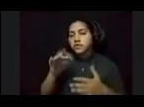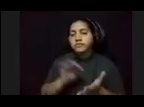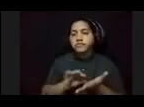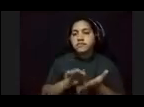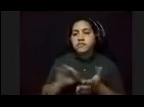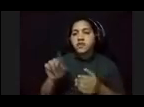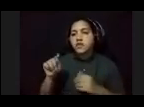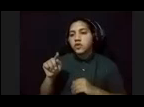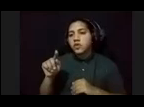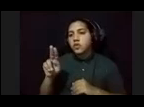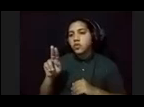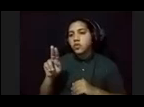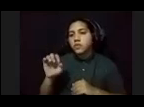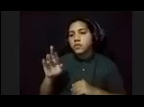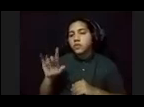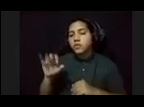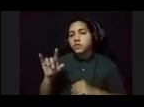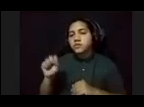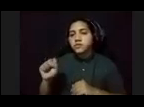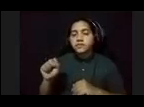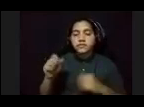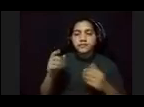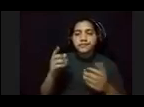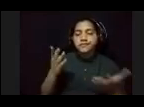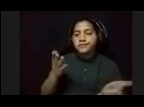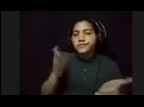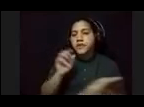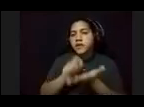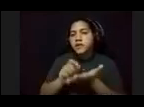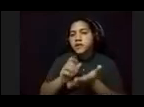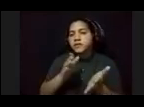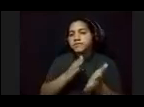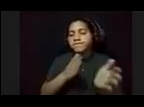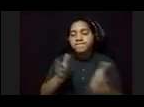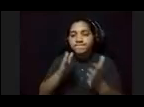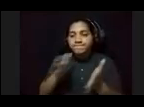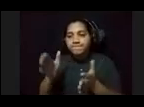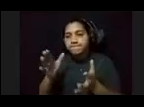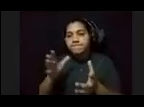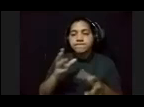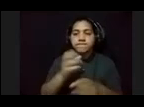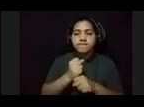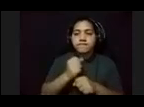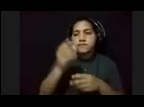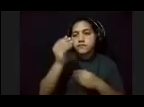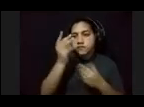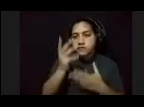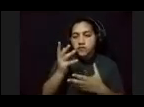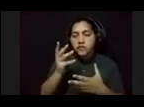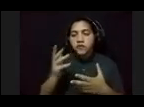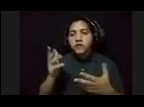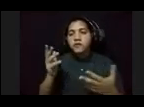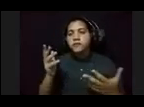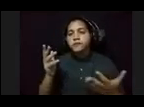censo. La preparación de este censo y la obtención de los datos se encomendó a